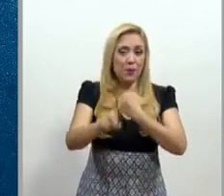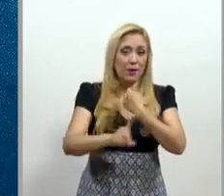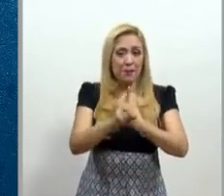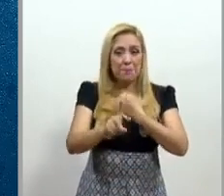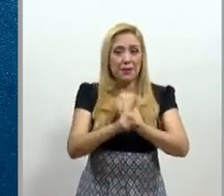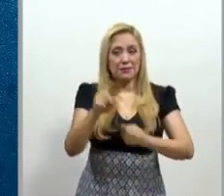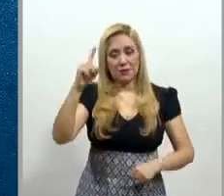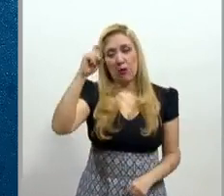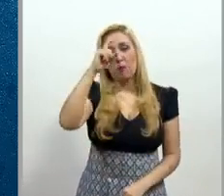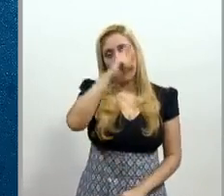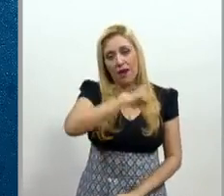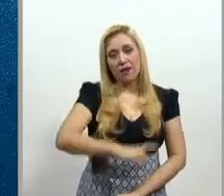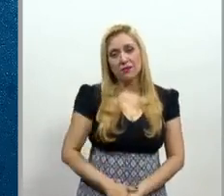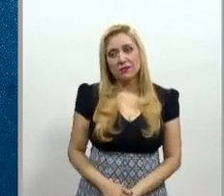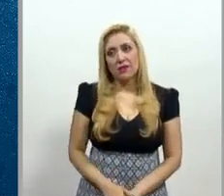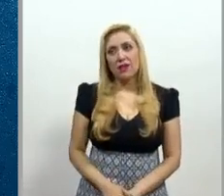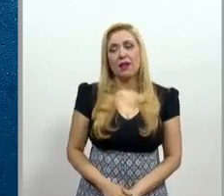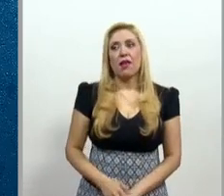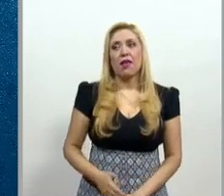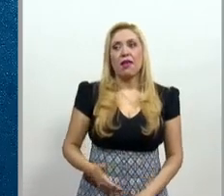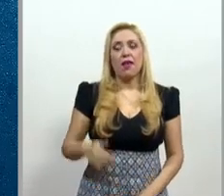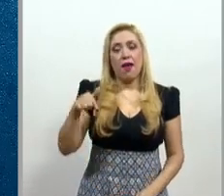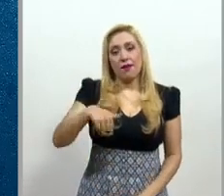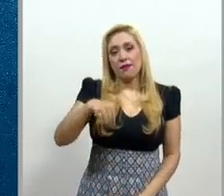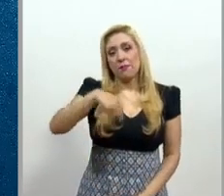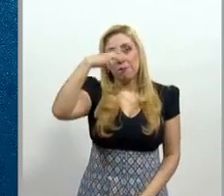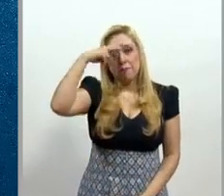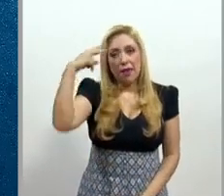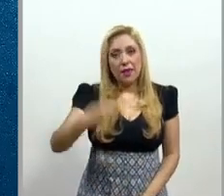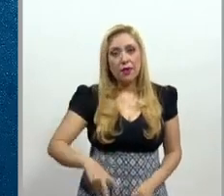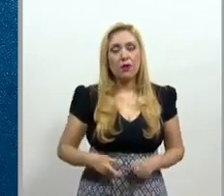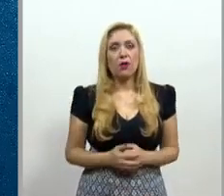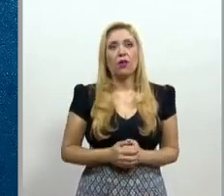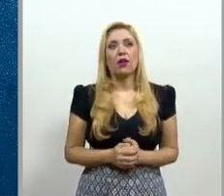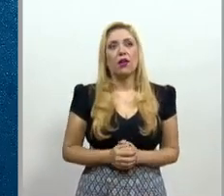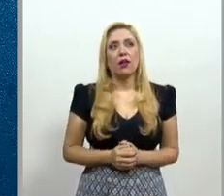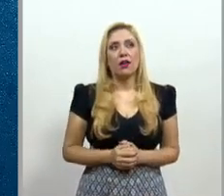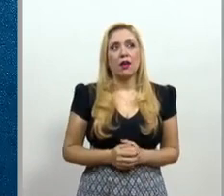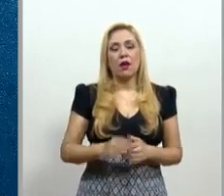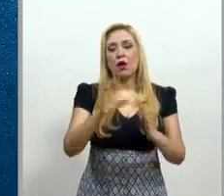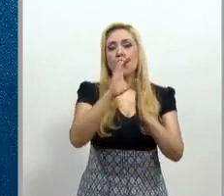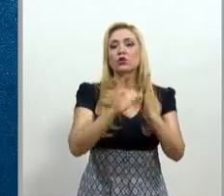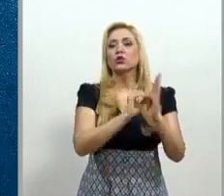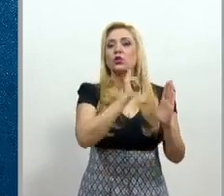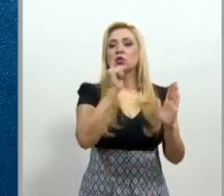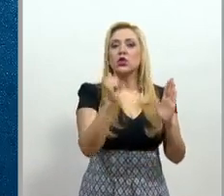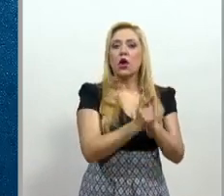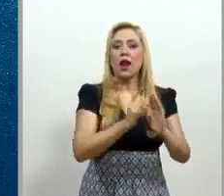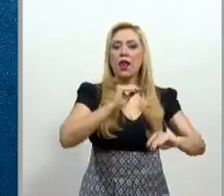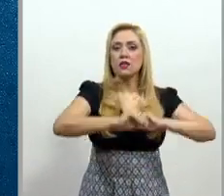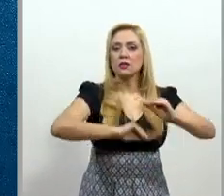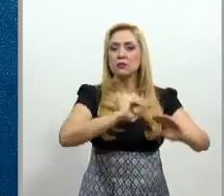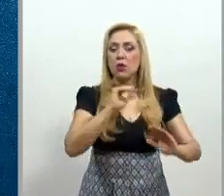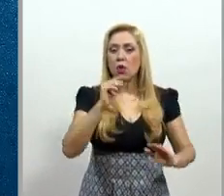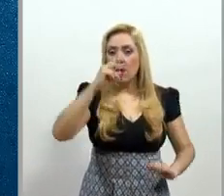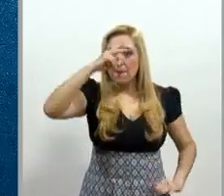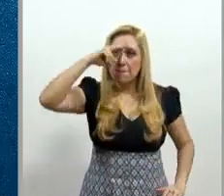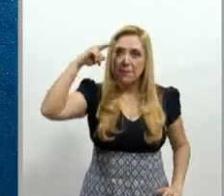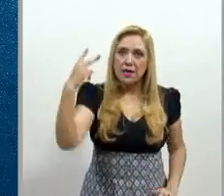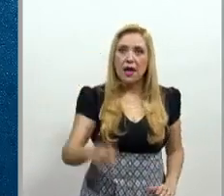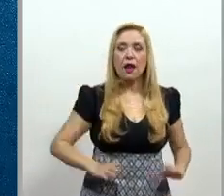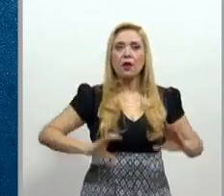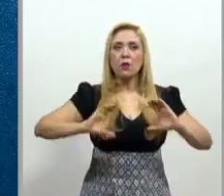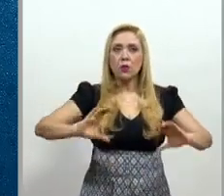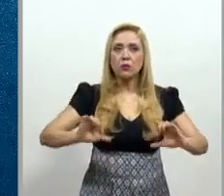por demás complejas. Me parece que en el caso de México, el constitucionalismo mexicano, el constitucionalismo